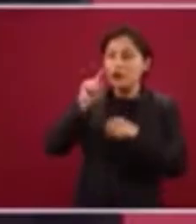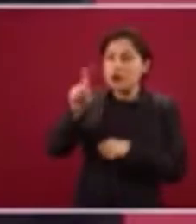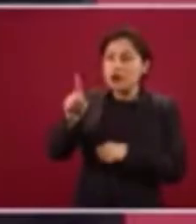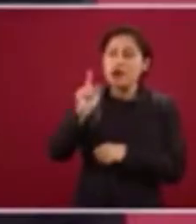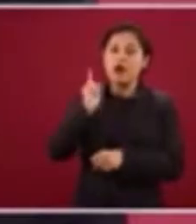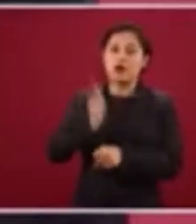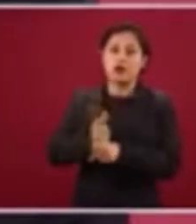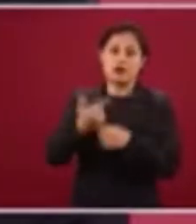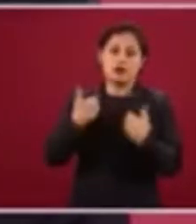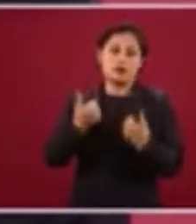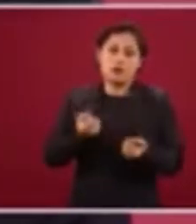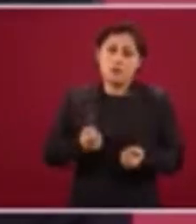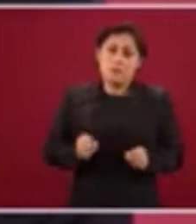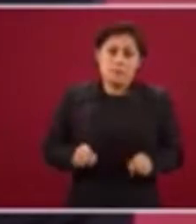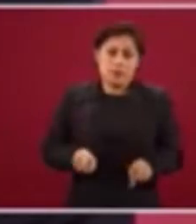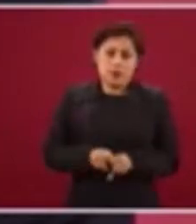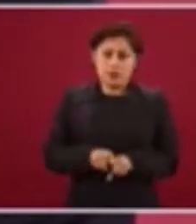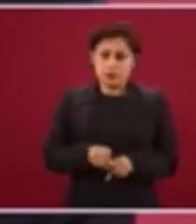Son cambios